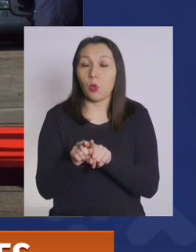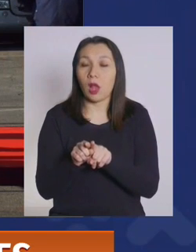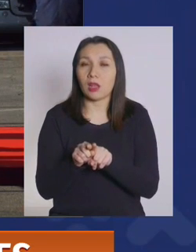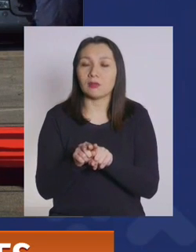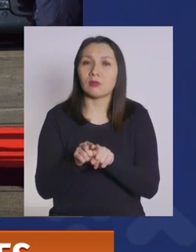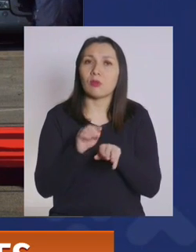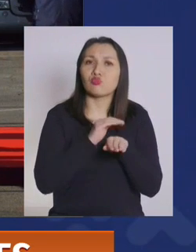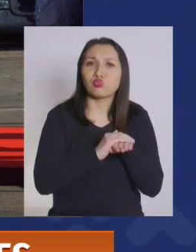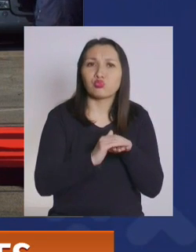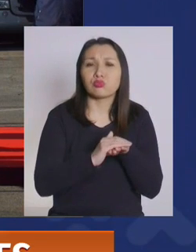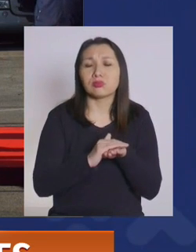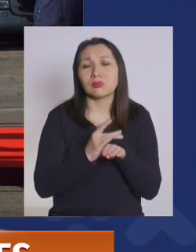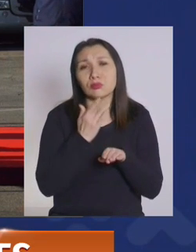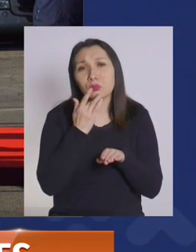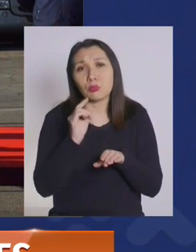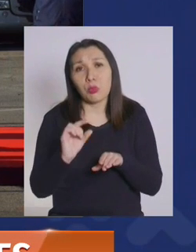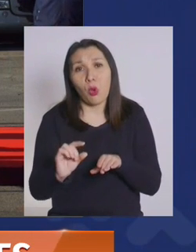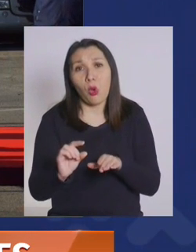consuelo menor,